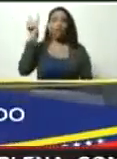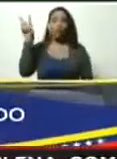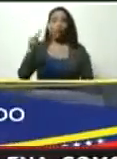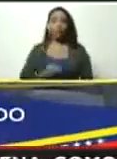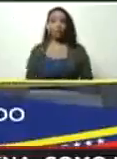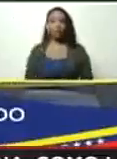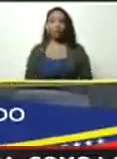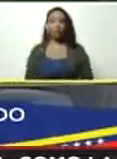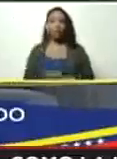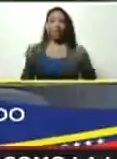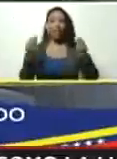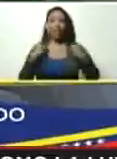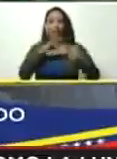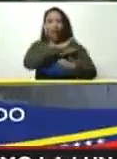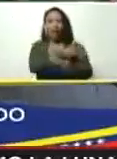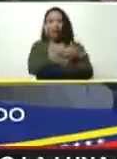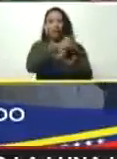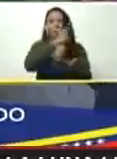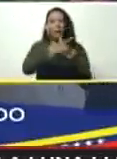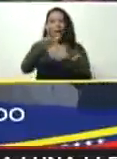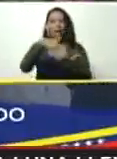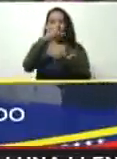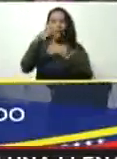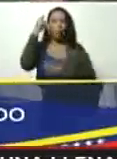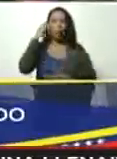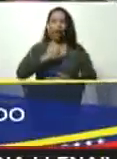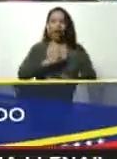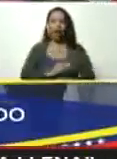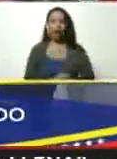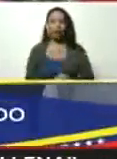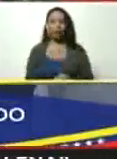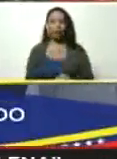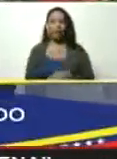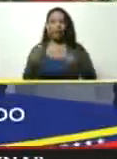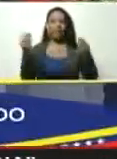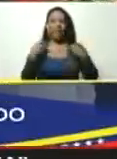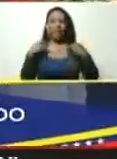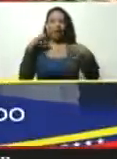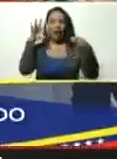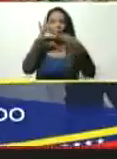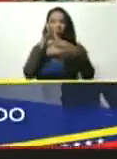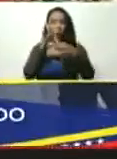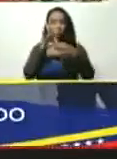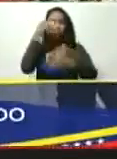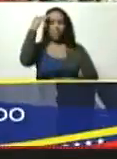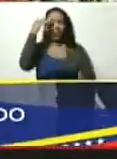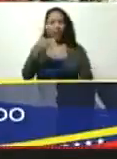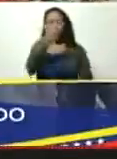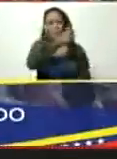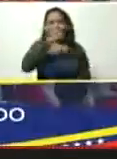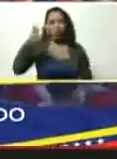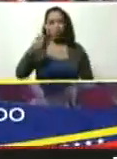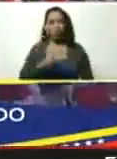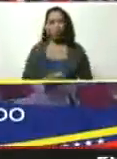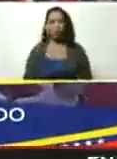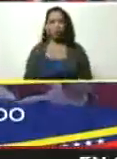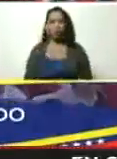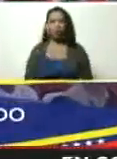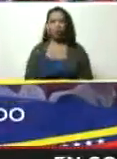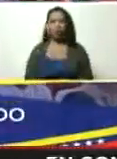¡Que viva la Fuerza Armada Nacional Bolivariana! ¡Que viva la Unión Cívico-Militar!